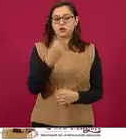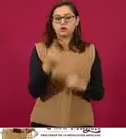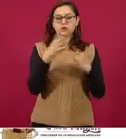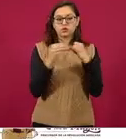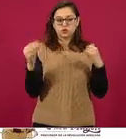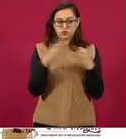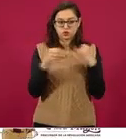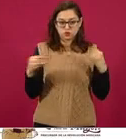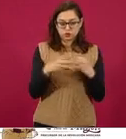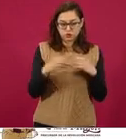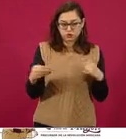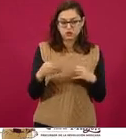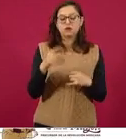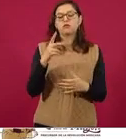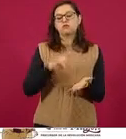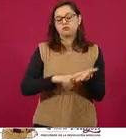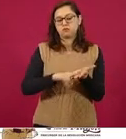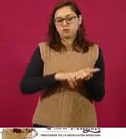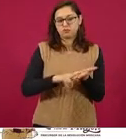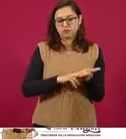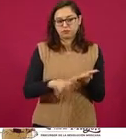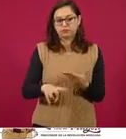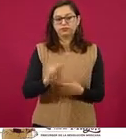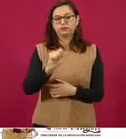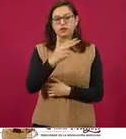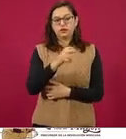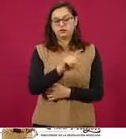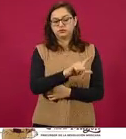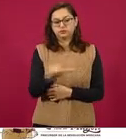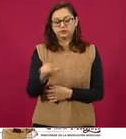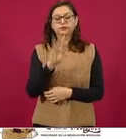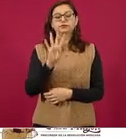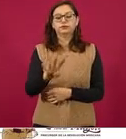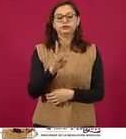19 pesos con 48 centavos para la gasolina regular, junto con Shell de